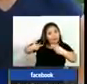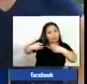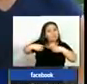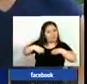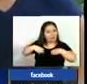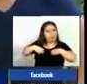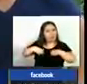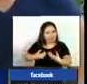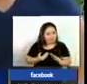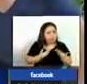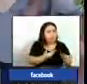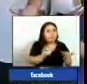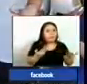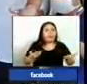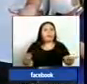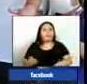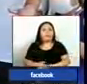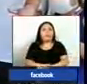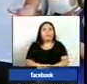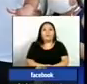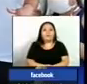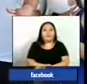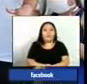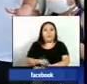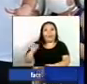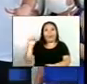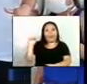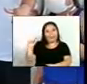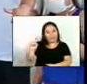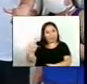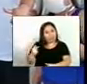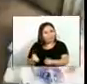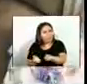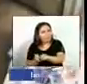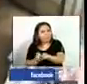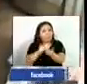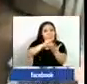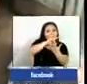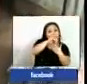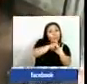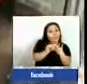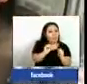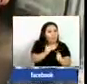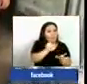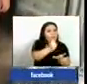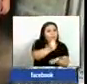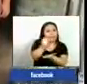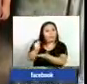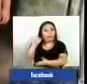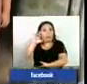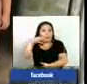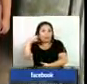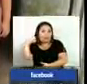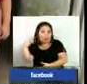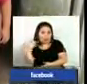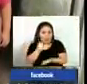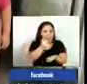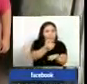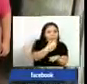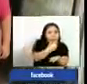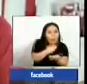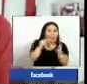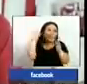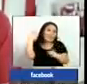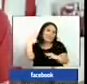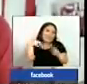creo que tú solo tienes que hacerlo el Solidaritón inició como un proyecto pequeño para entregar 500 canastas a las personas que más lo necesitaban en la